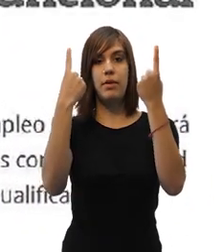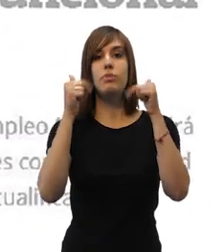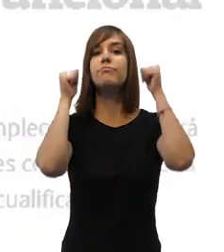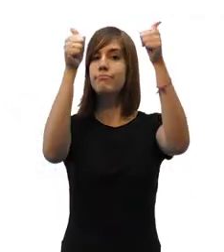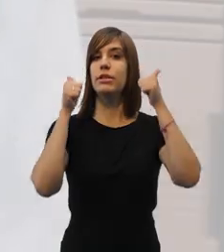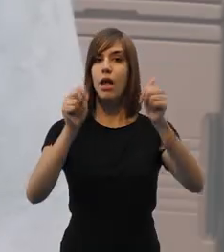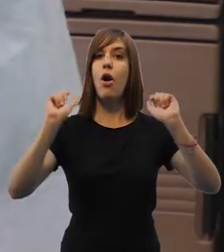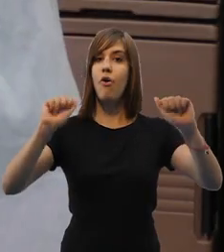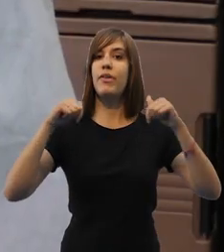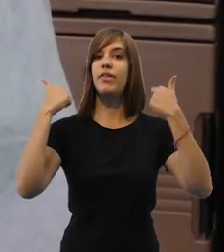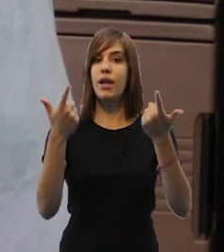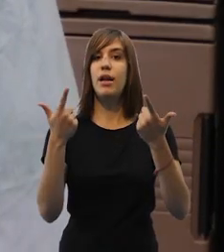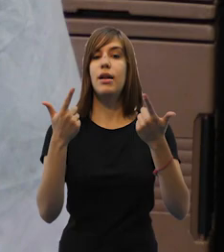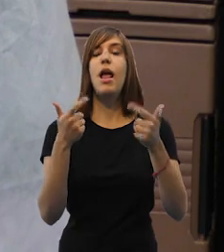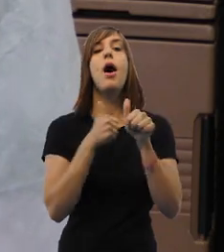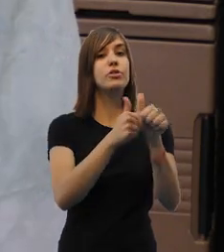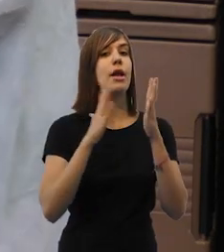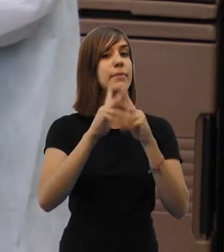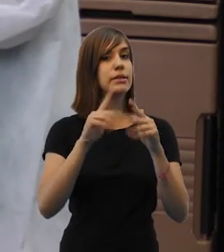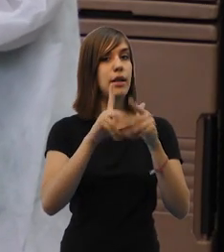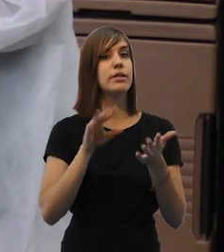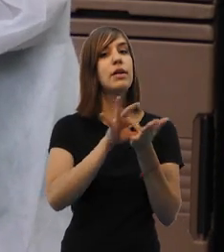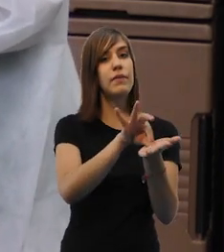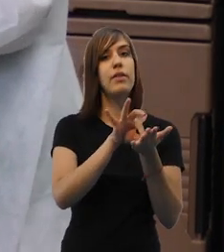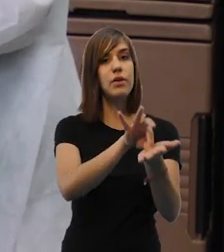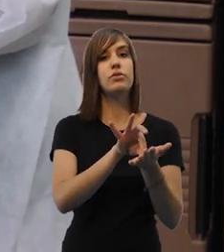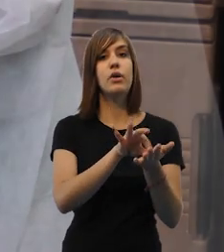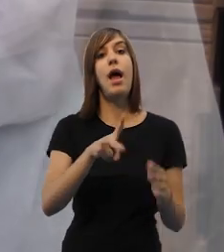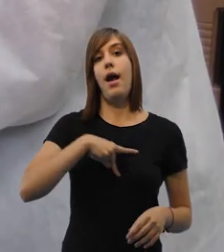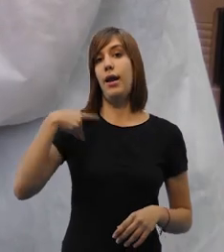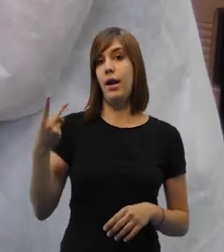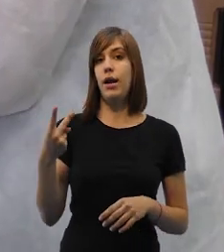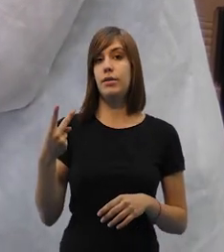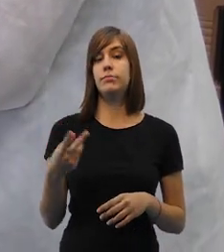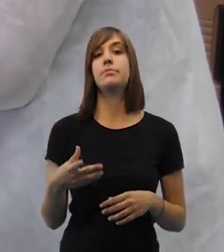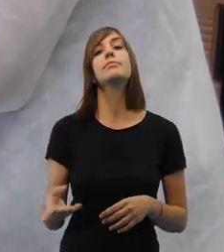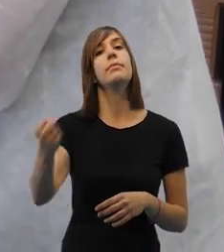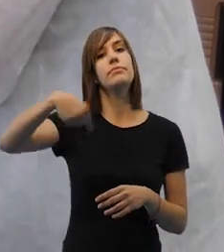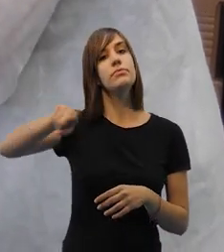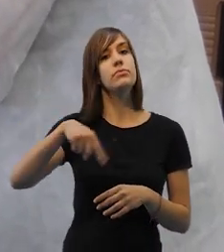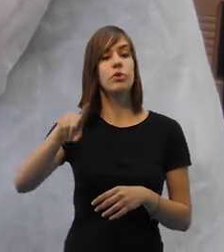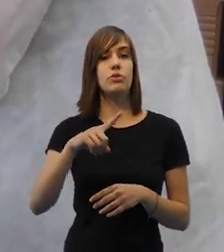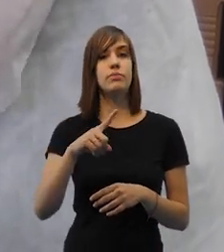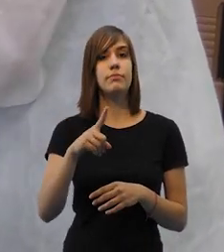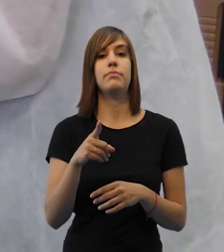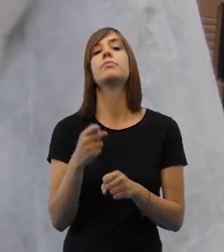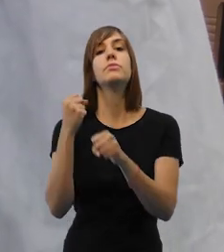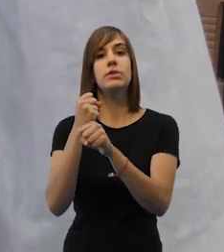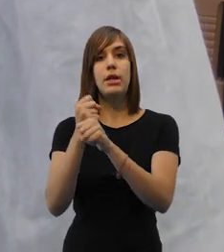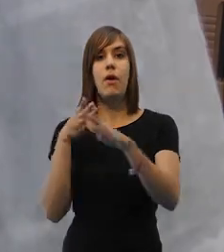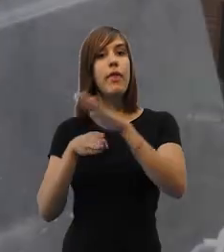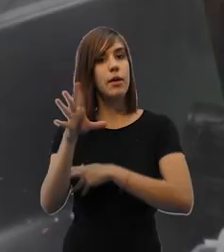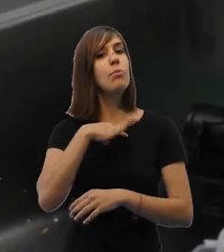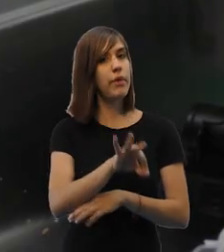una titulación oficial de auxiliar administrativo y servicios generales que les va a permitir acceder a un